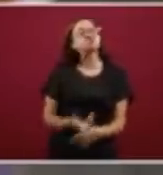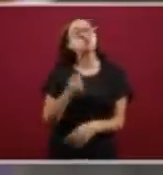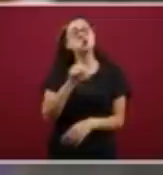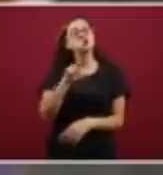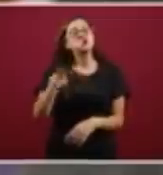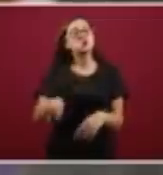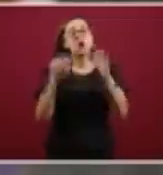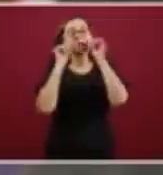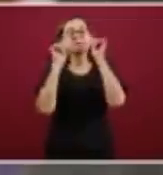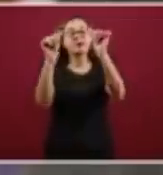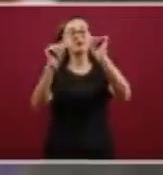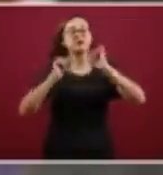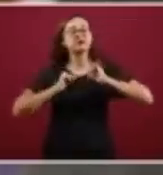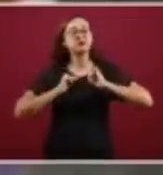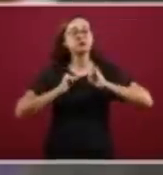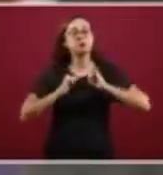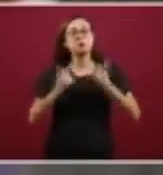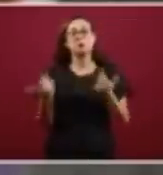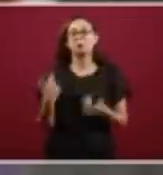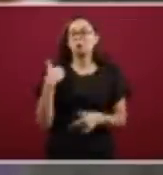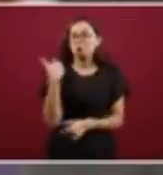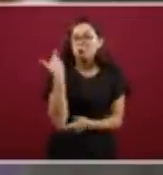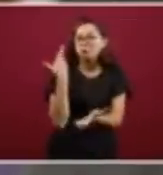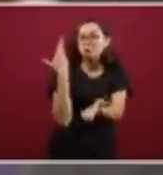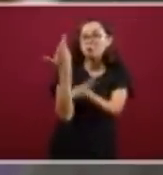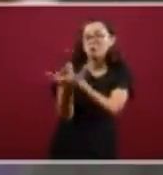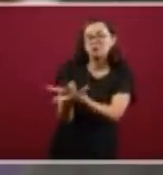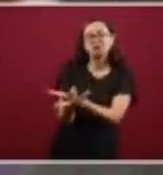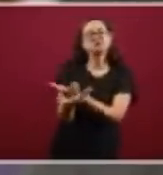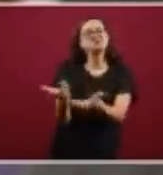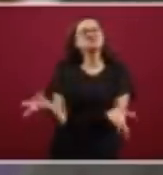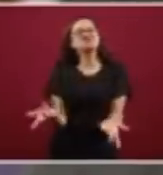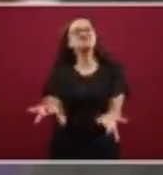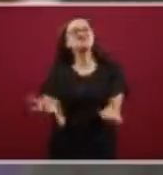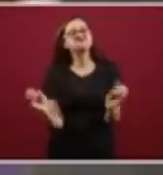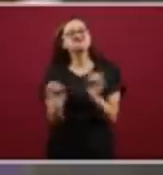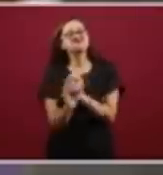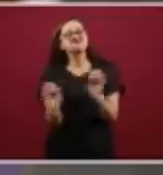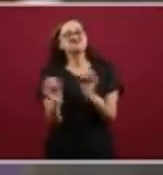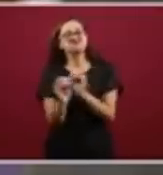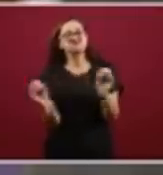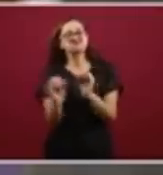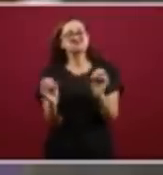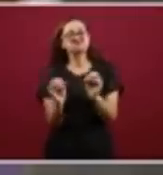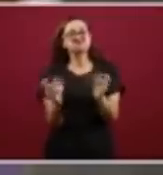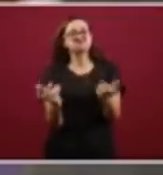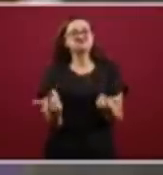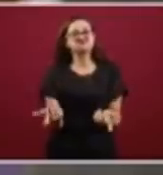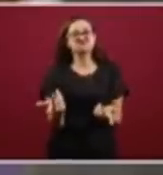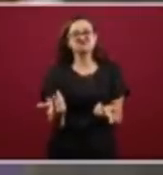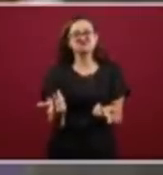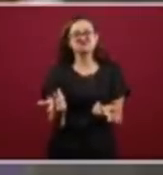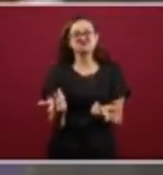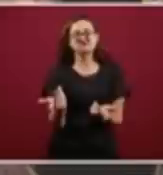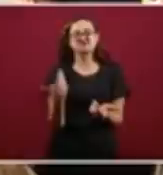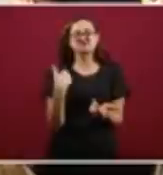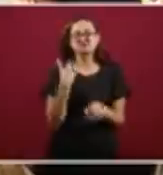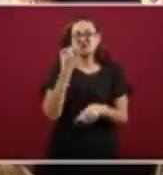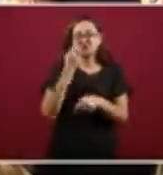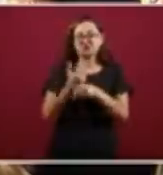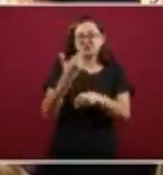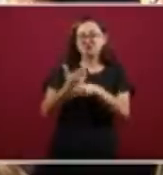resuelta la solicitud que le había metido en la